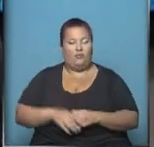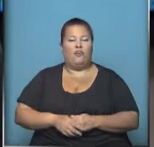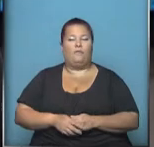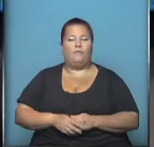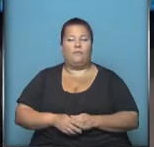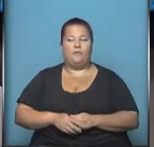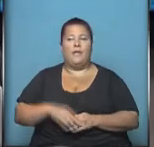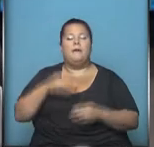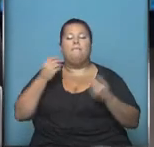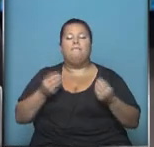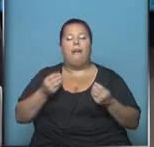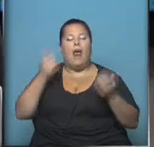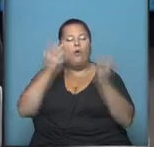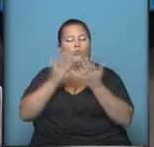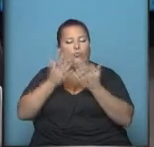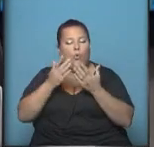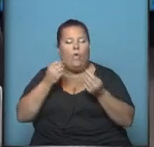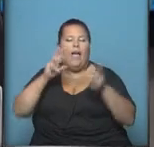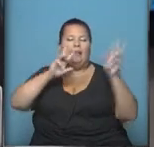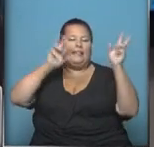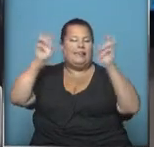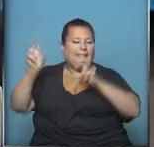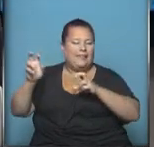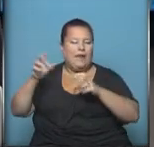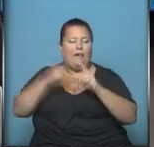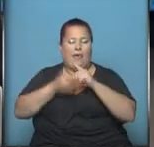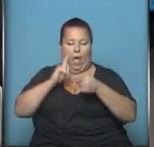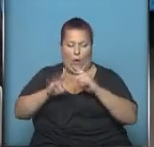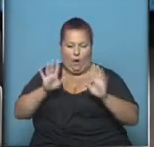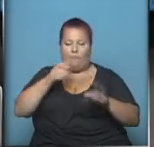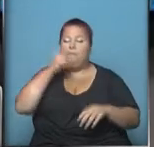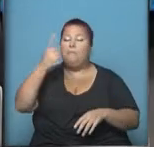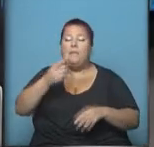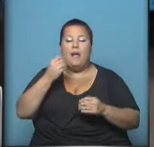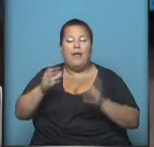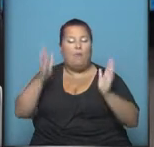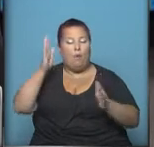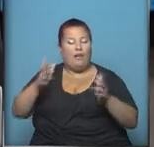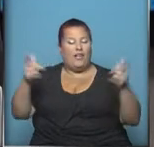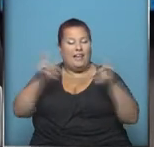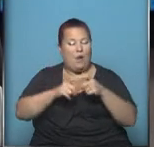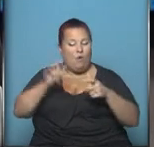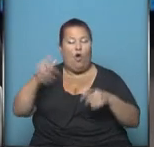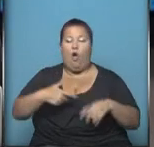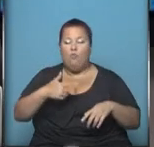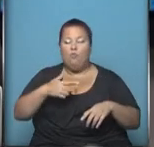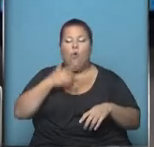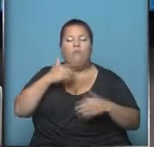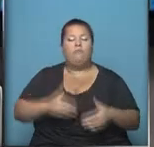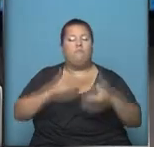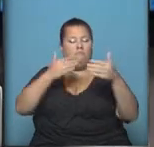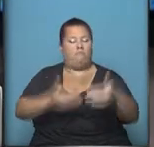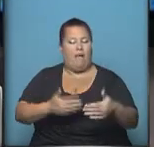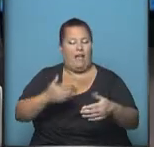para analizar y tratar muchos temas de consenso primero tenemos que decir que el periodo de sesiones ordinarias se prorrogó por parte del poder